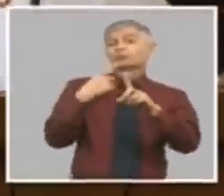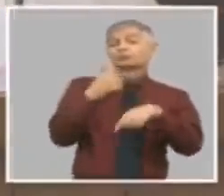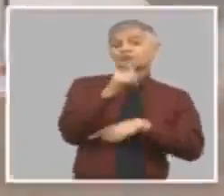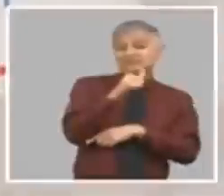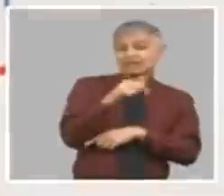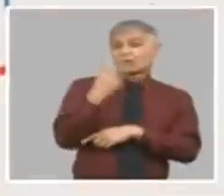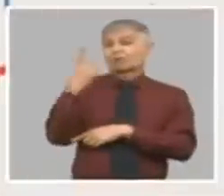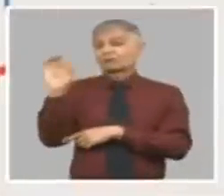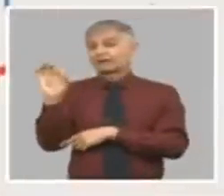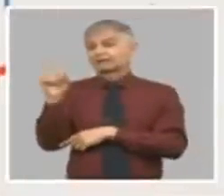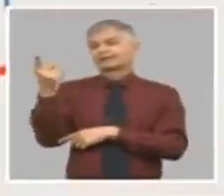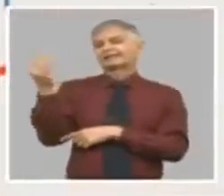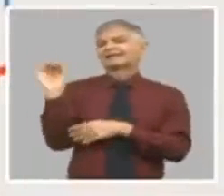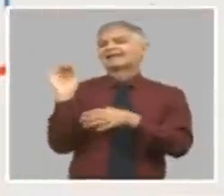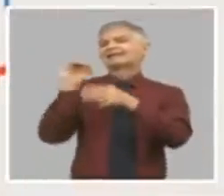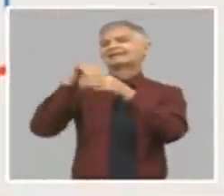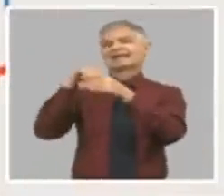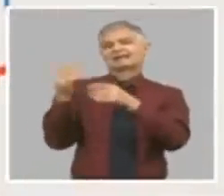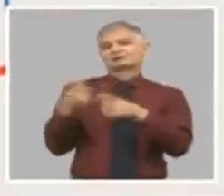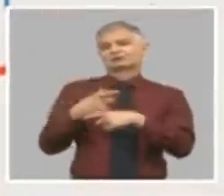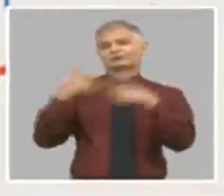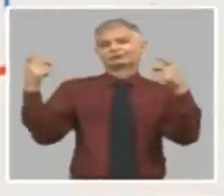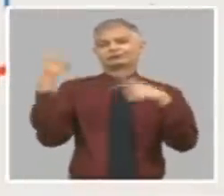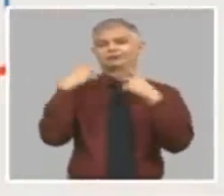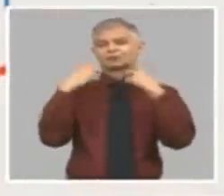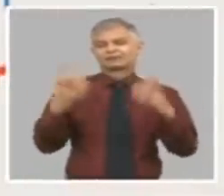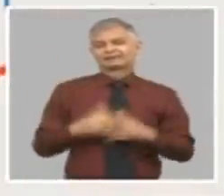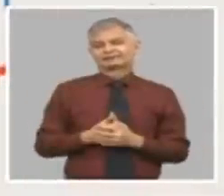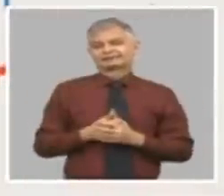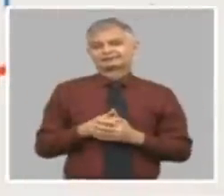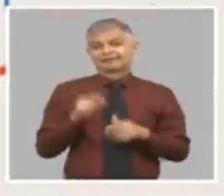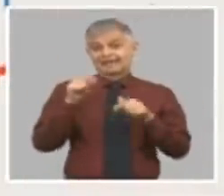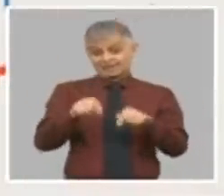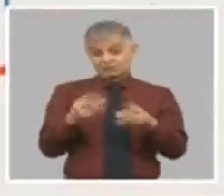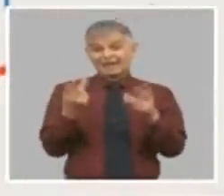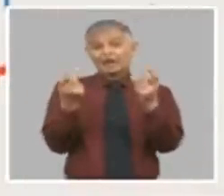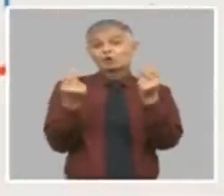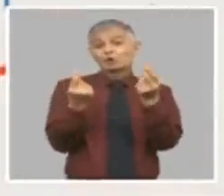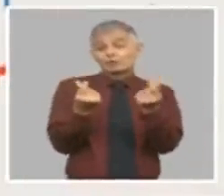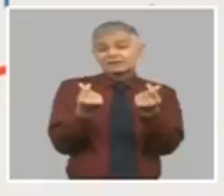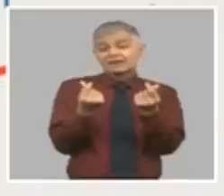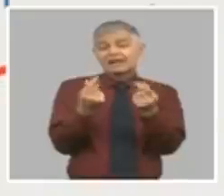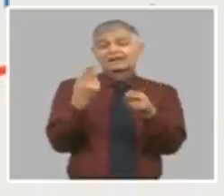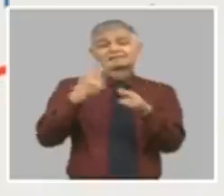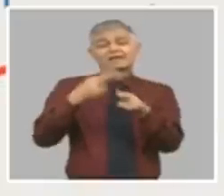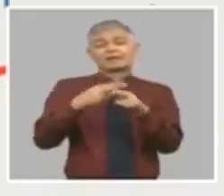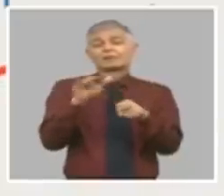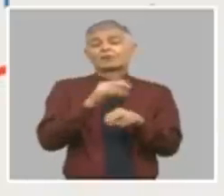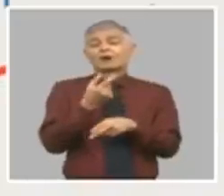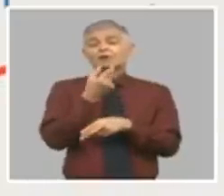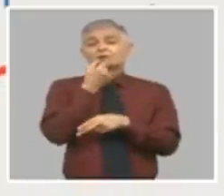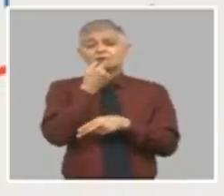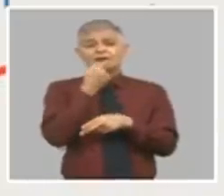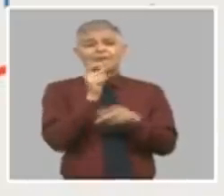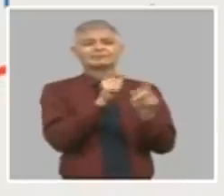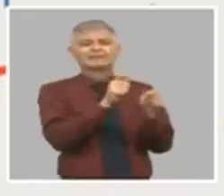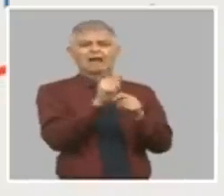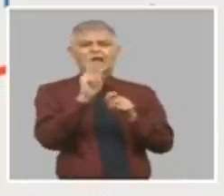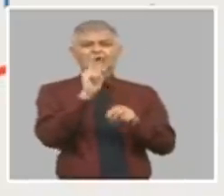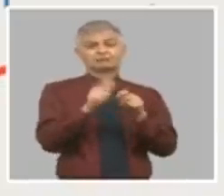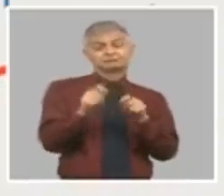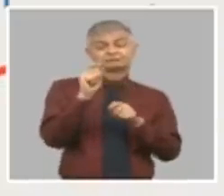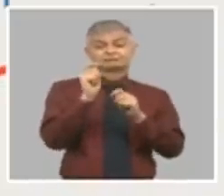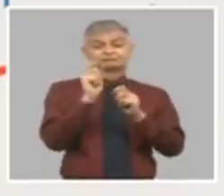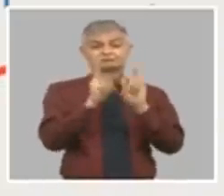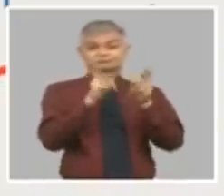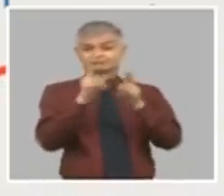ingresos excepcionales. Y eso se llama en economía arbitraje, que son ingresos por diferencia de tipo de